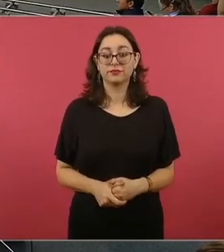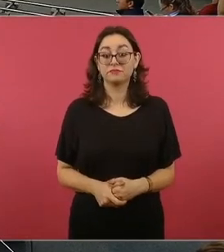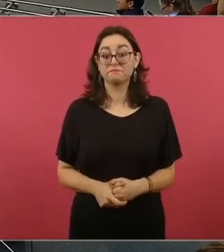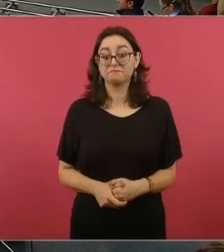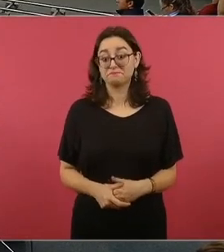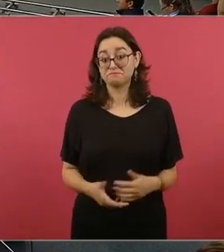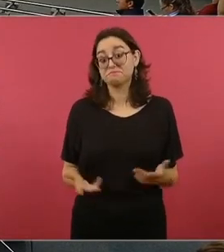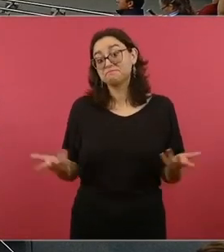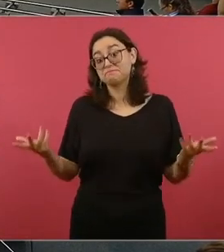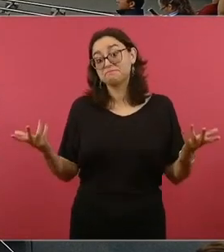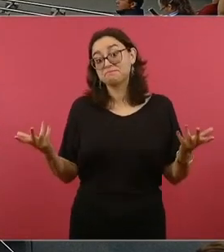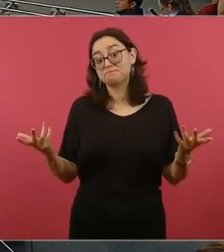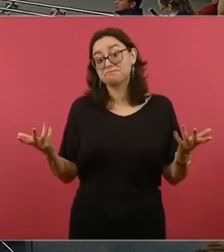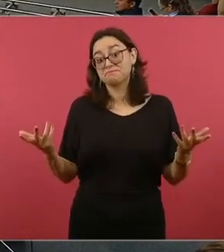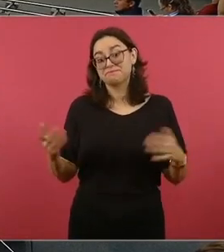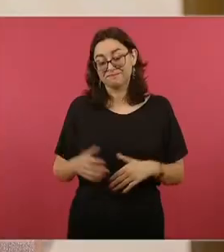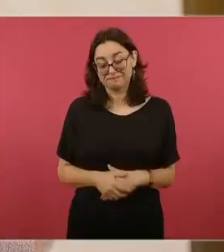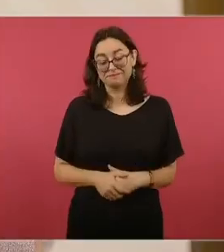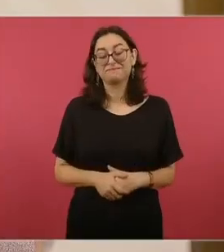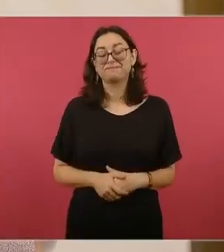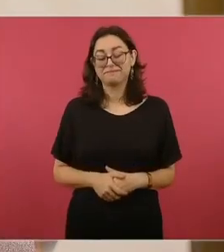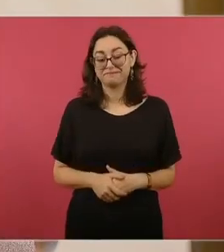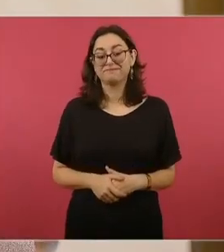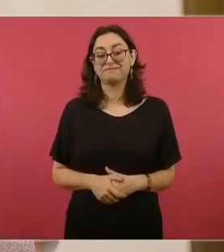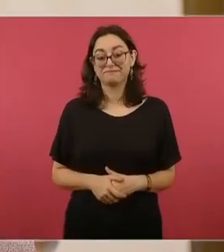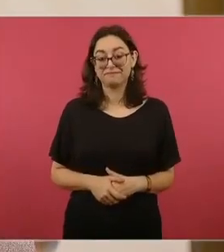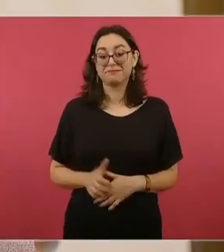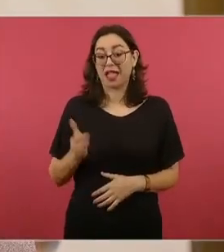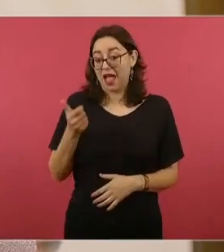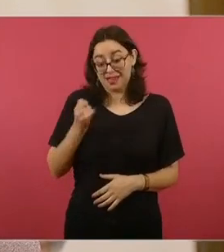Pues así vamos.